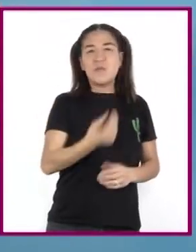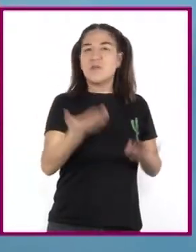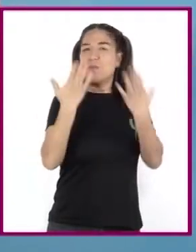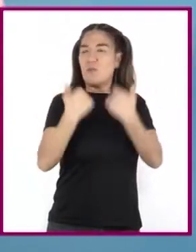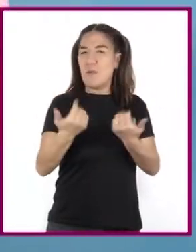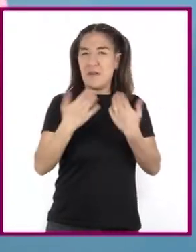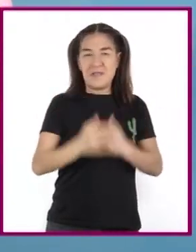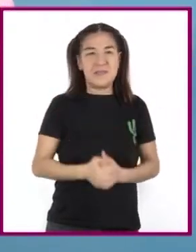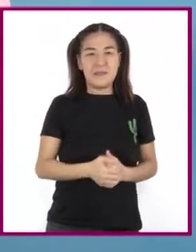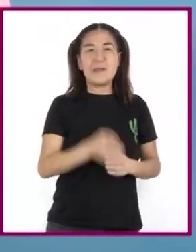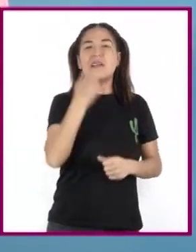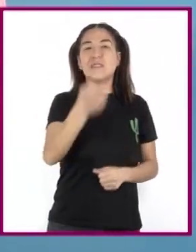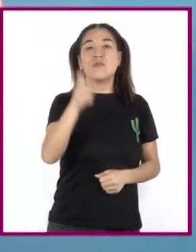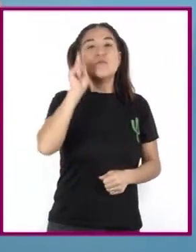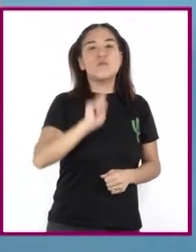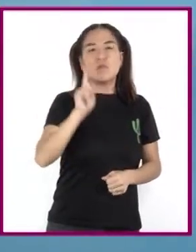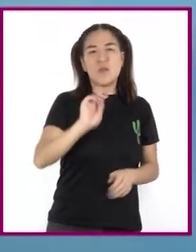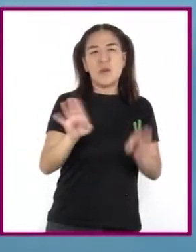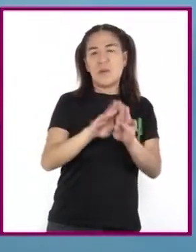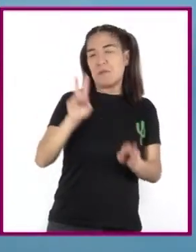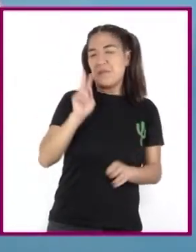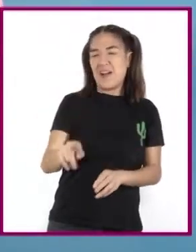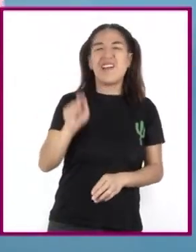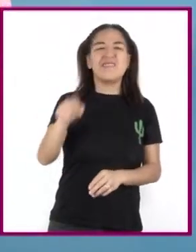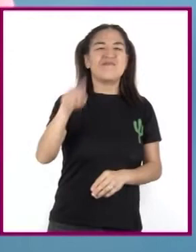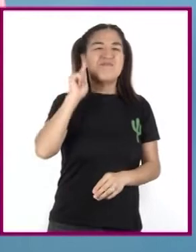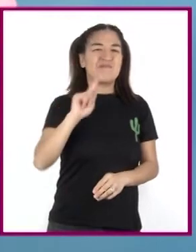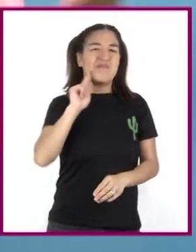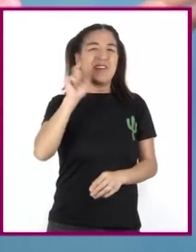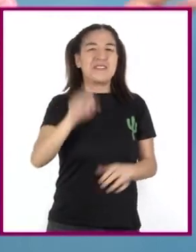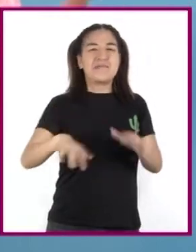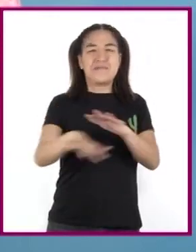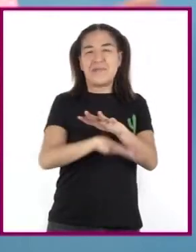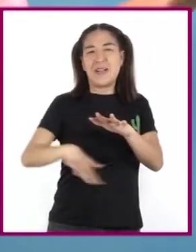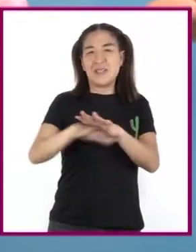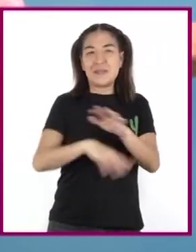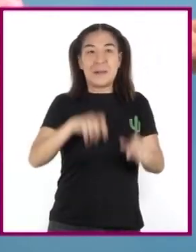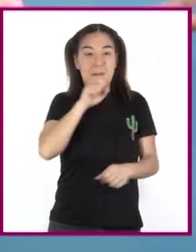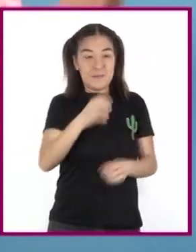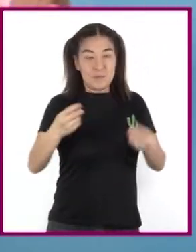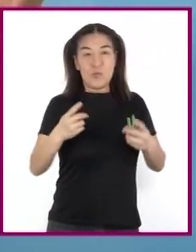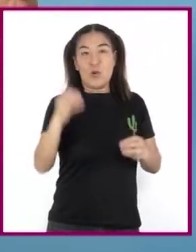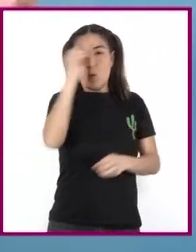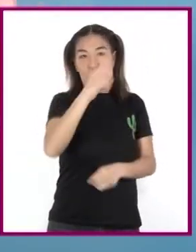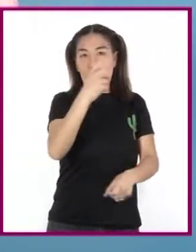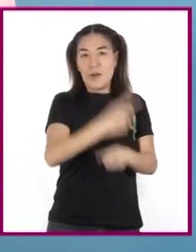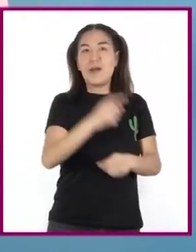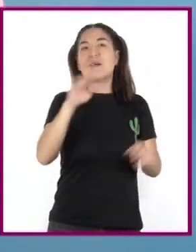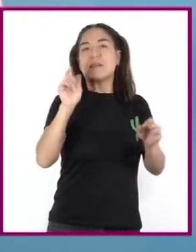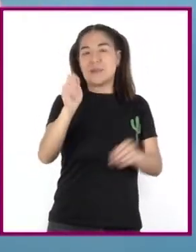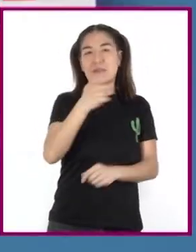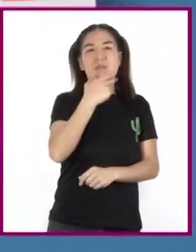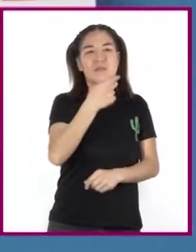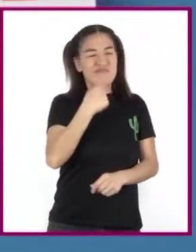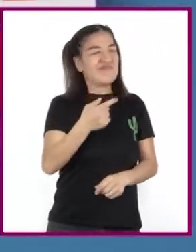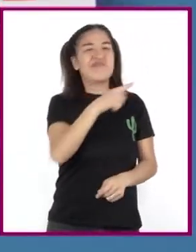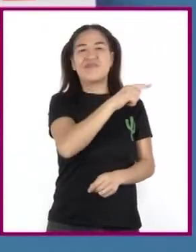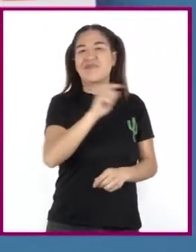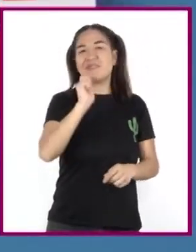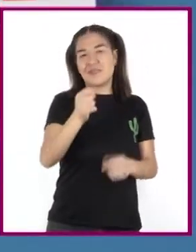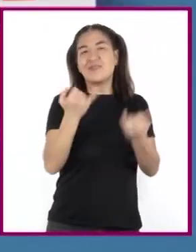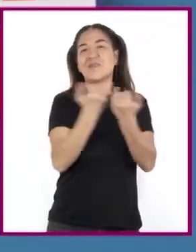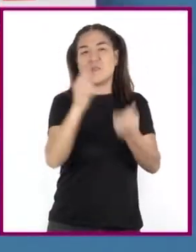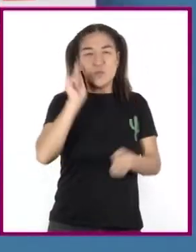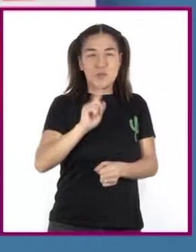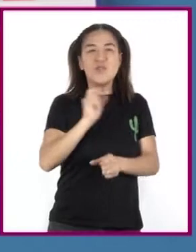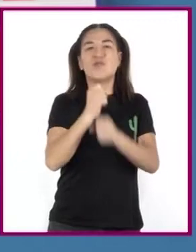Las mujeres son consideradas inferiores, no tienen las mismas oportunidades que los varones y sufren violencia. Con base